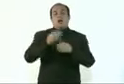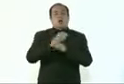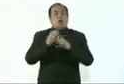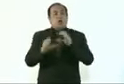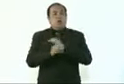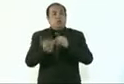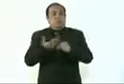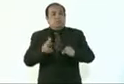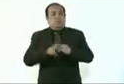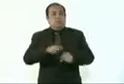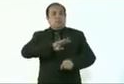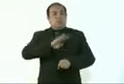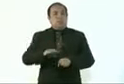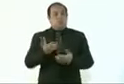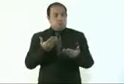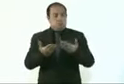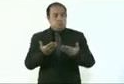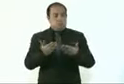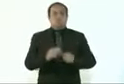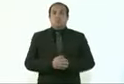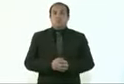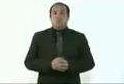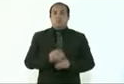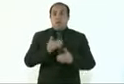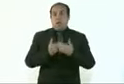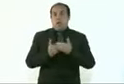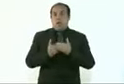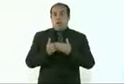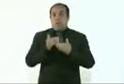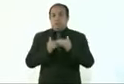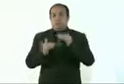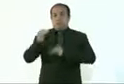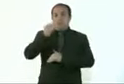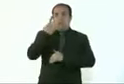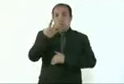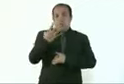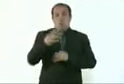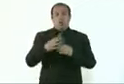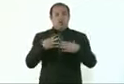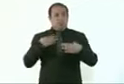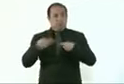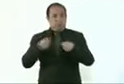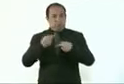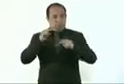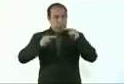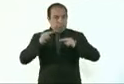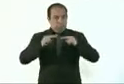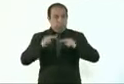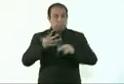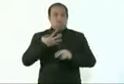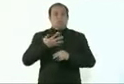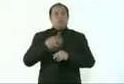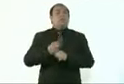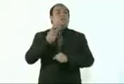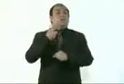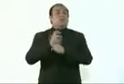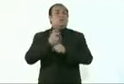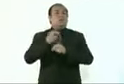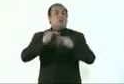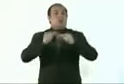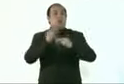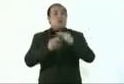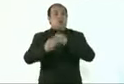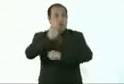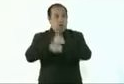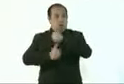y defunciones? El momento más alto de estas cuatro variables ocurrió durante la segunda ola hace precisamente un